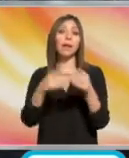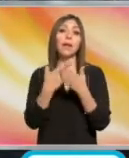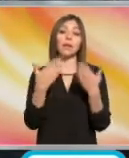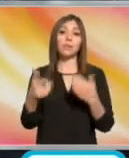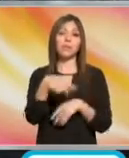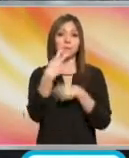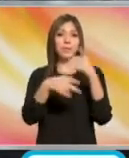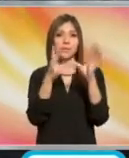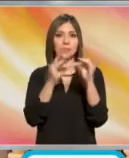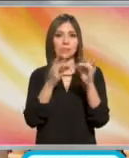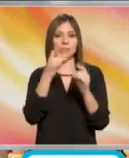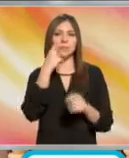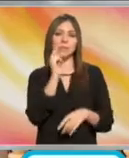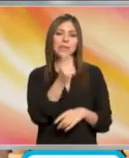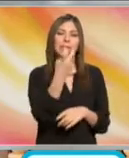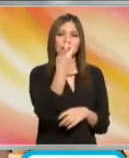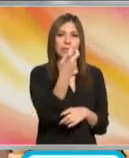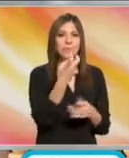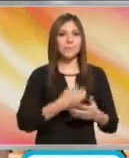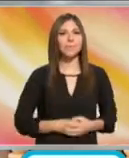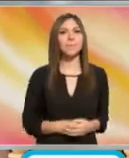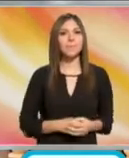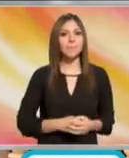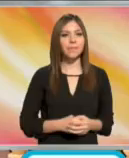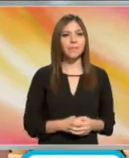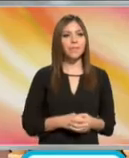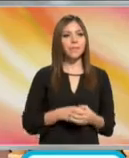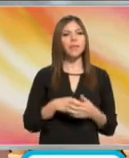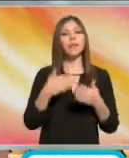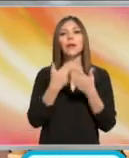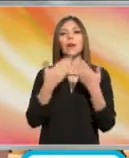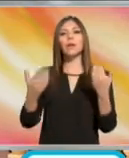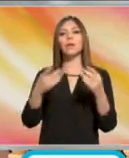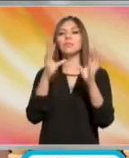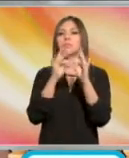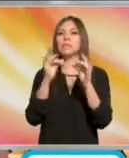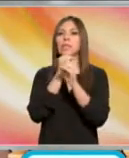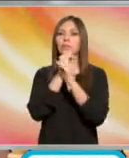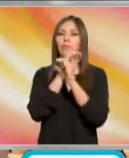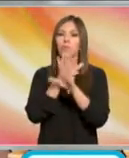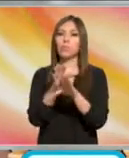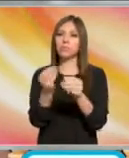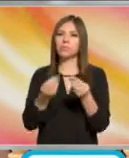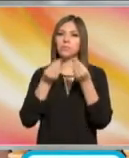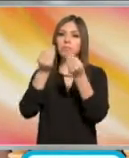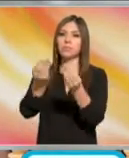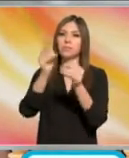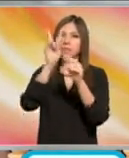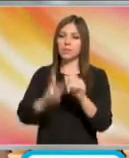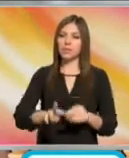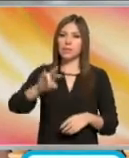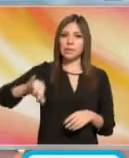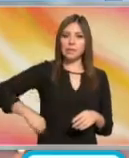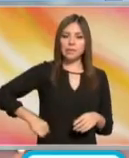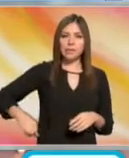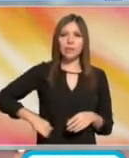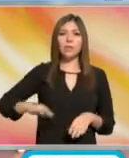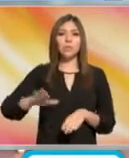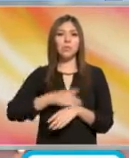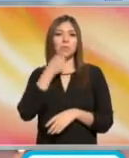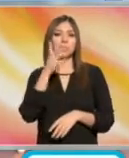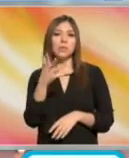platicar ahora, pues tiene que ver con esto. Les traje algunas cifras muy interesantes, como por ejemplo que se estima